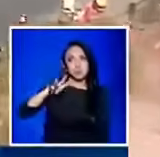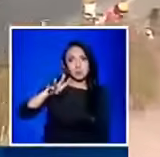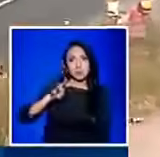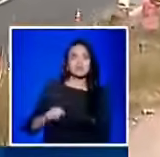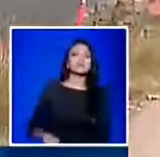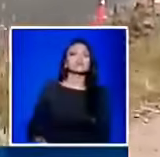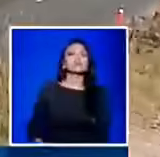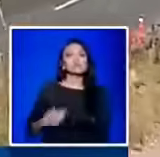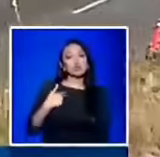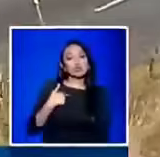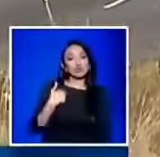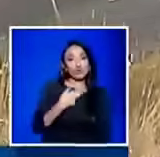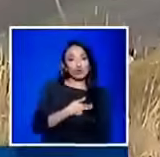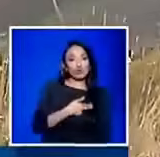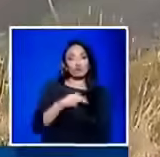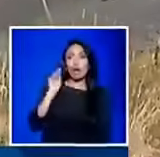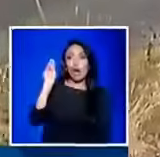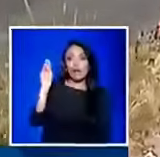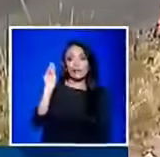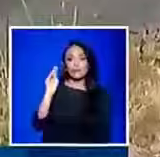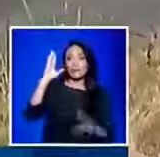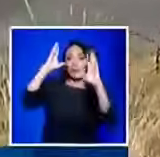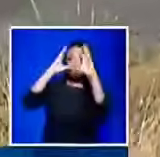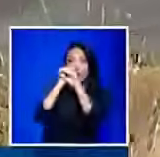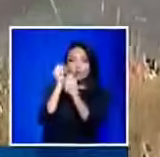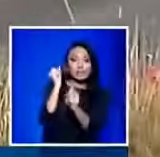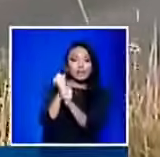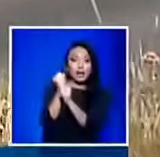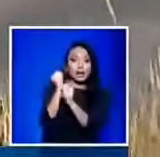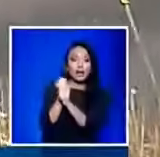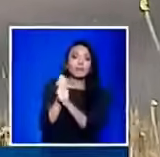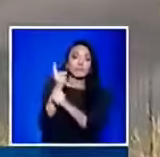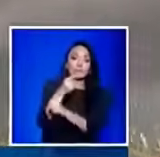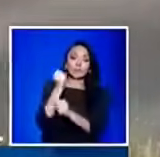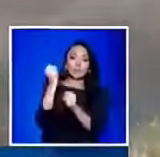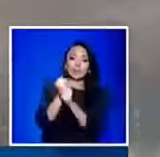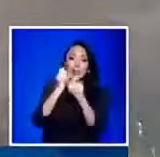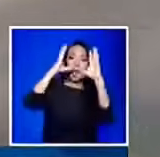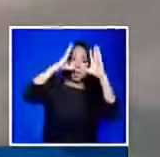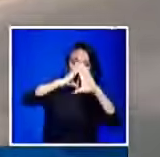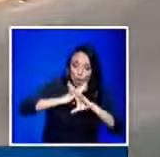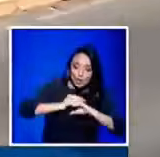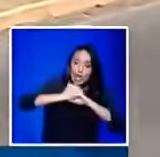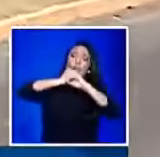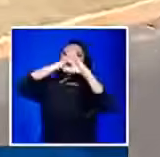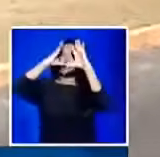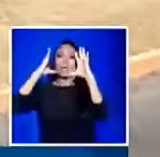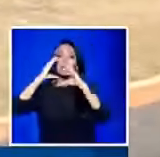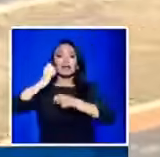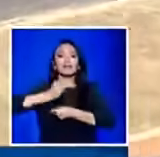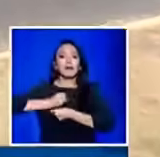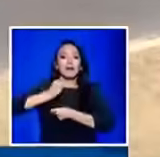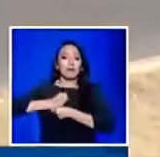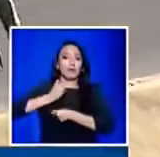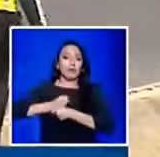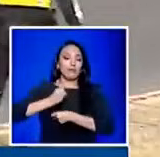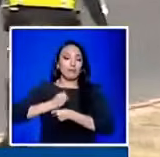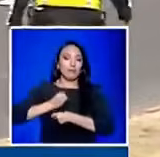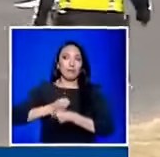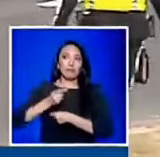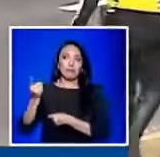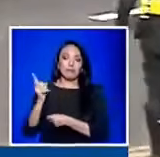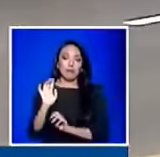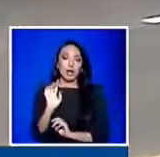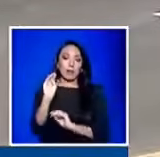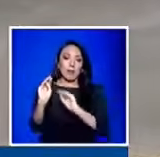nosotros comunicando cuando estemos en horario nocturno, porque vamos a trabajar en las noches para no tener problemas el momento del lisaje de